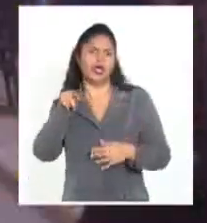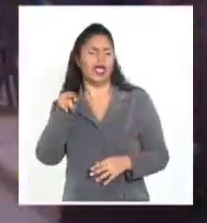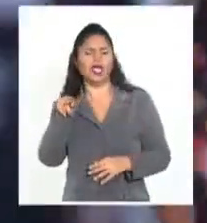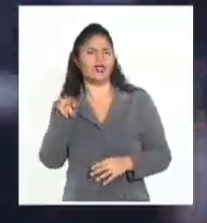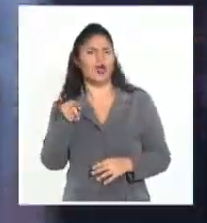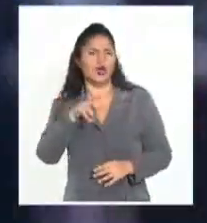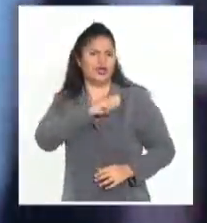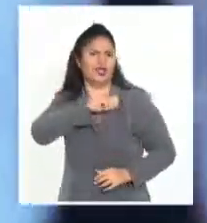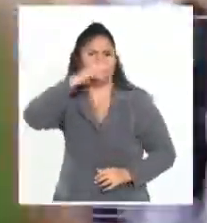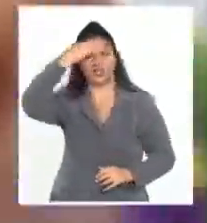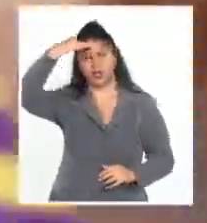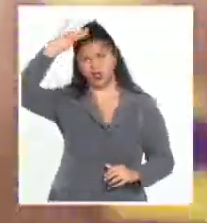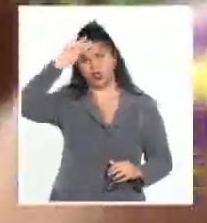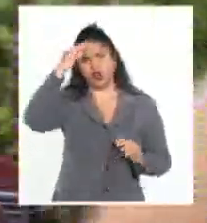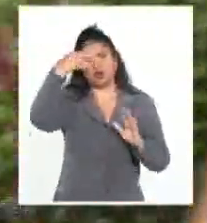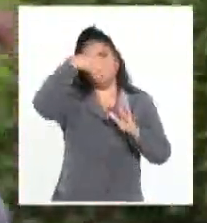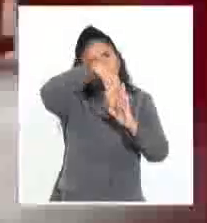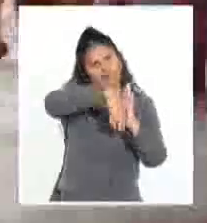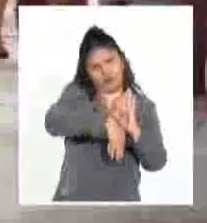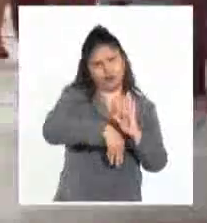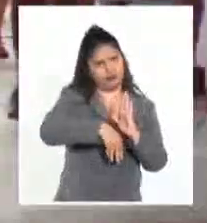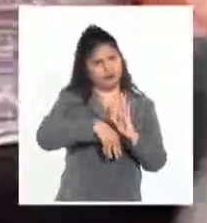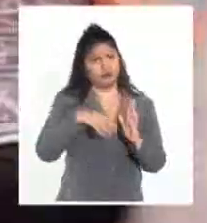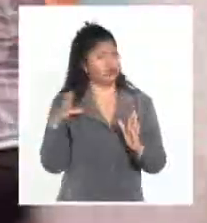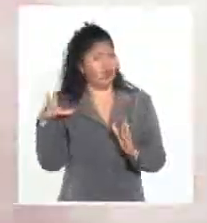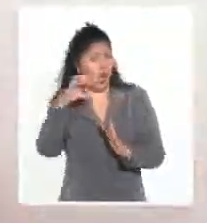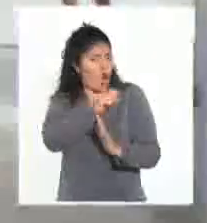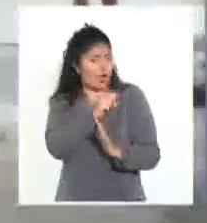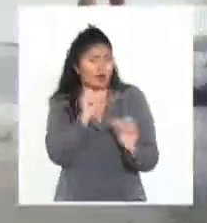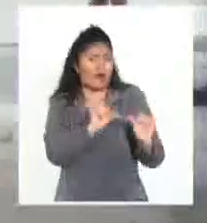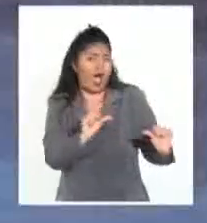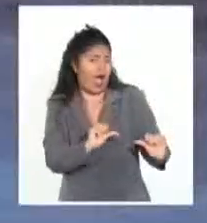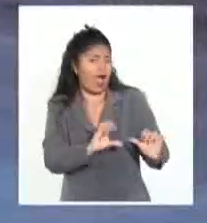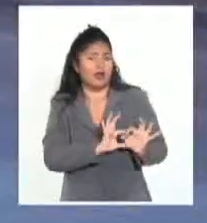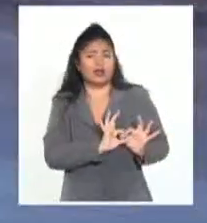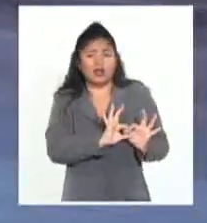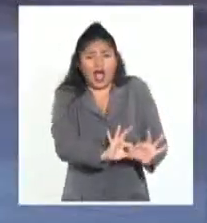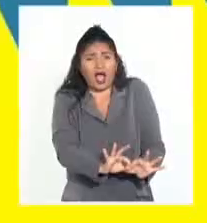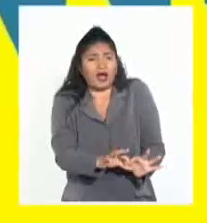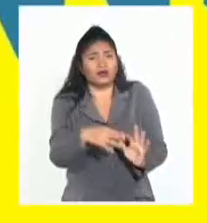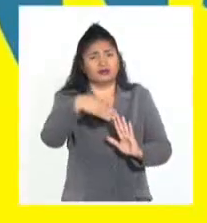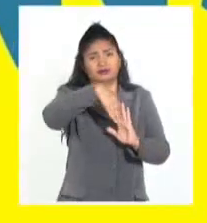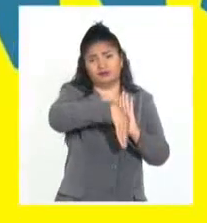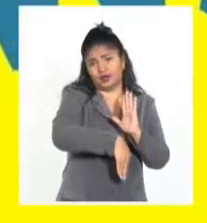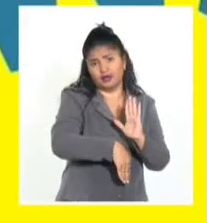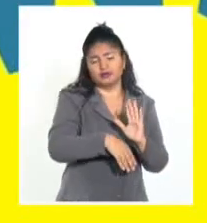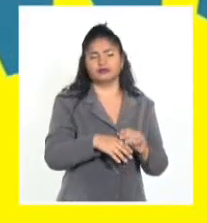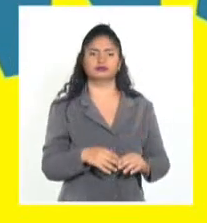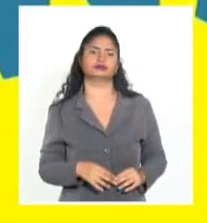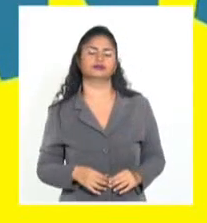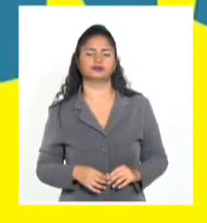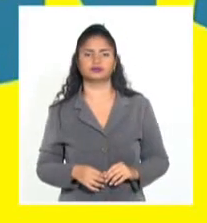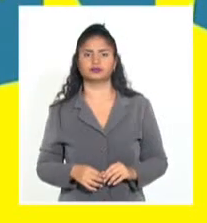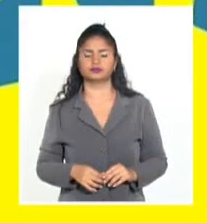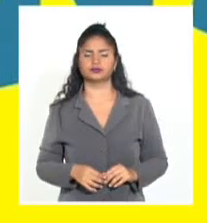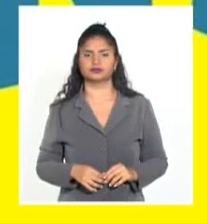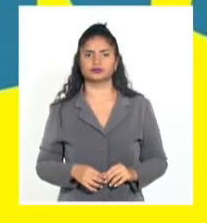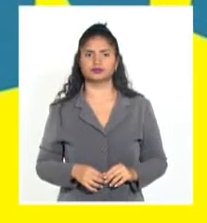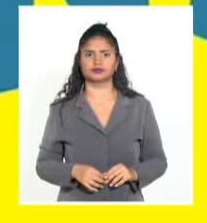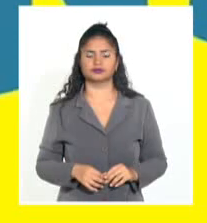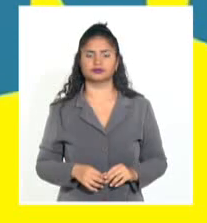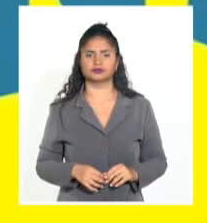y la supervivencia de la nación cubana. No es un fenómeno nuevo, ha acompañado a los cubanos desde los orígenes de la